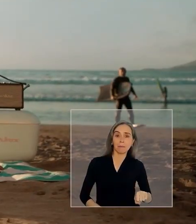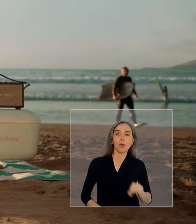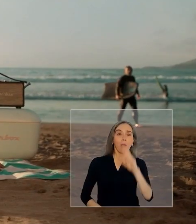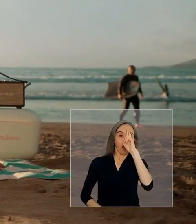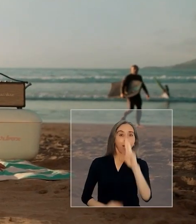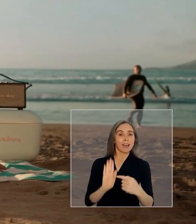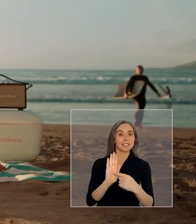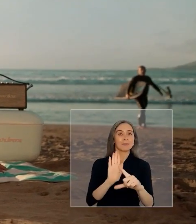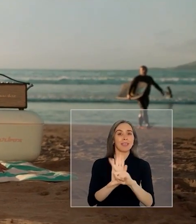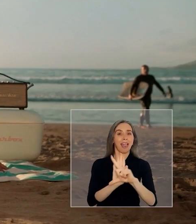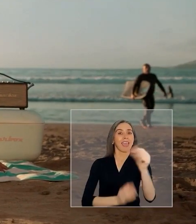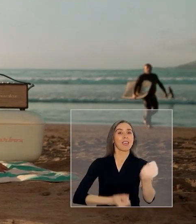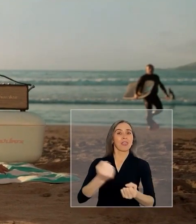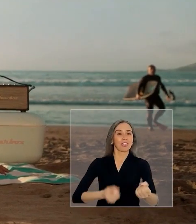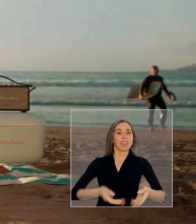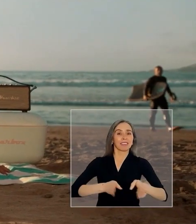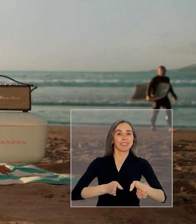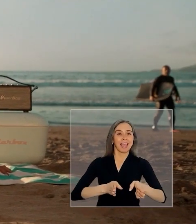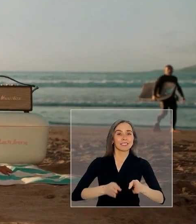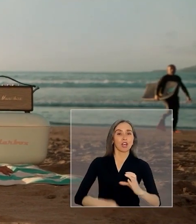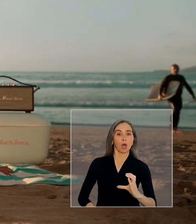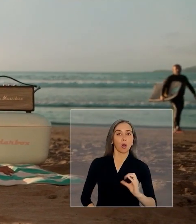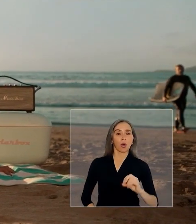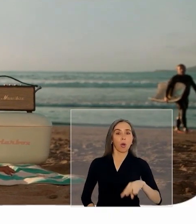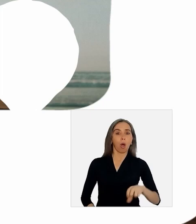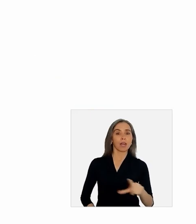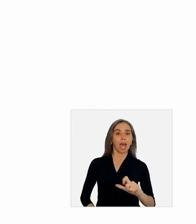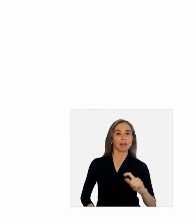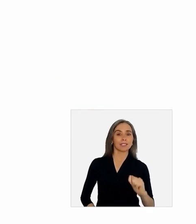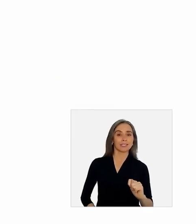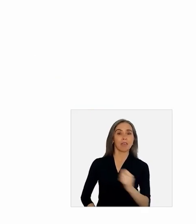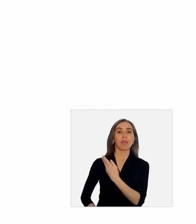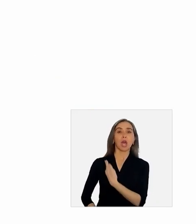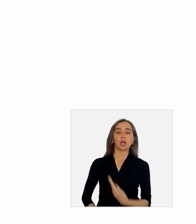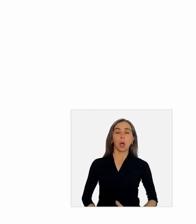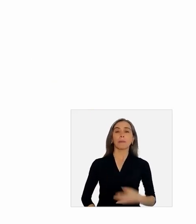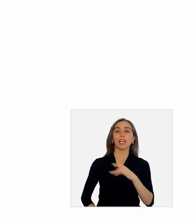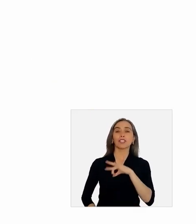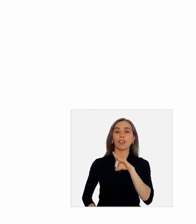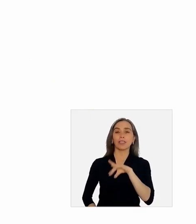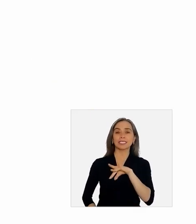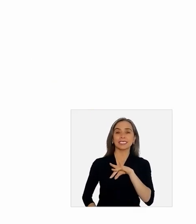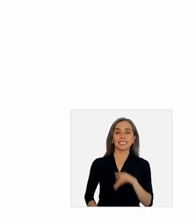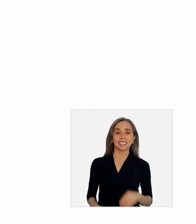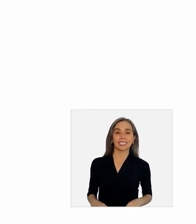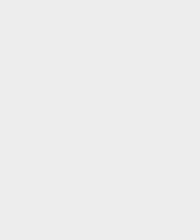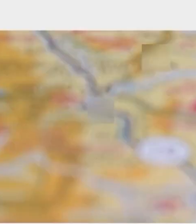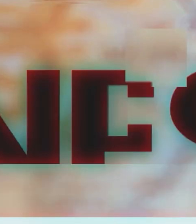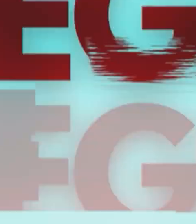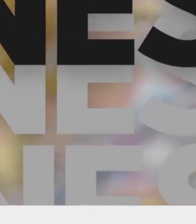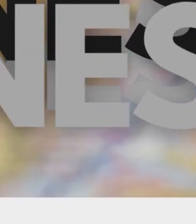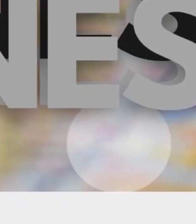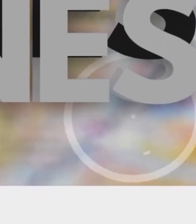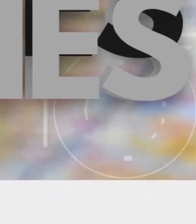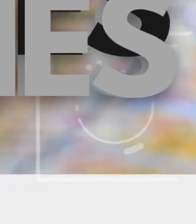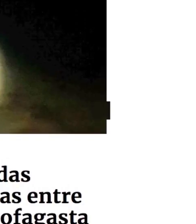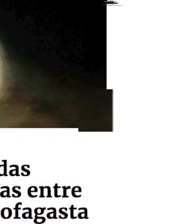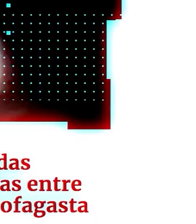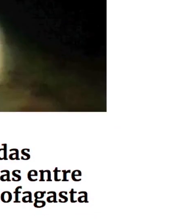Baja un cambio y respeta la ley de tránsito. CONACET, Gobierno de Chile.